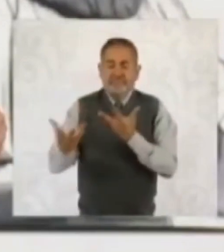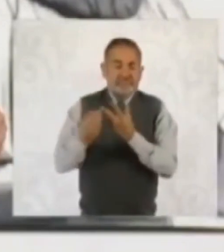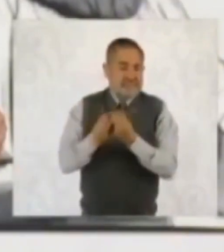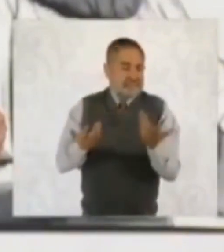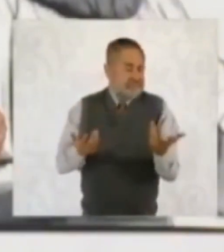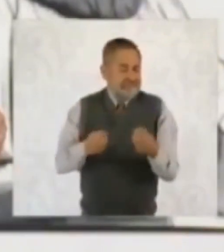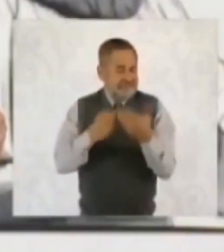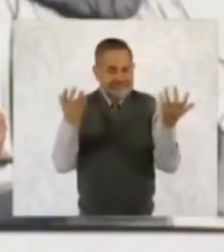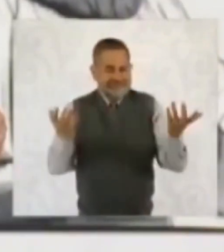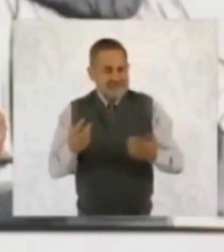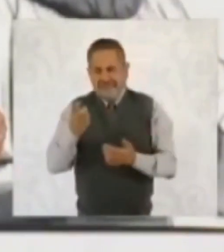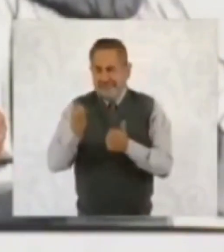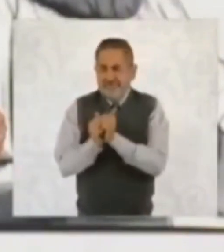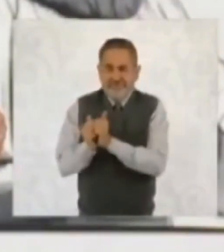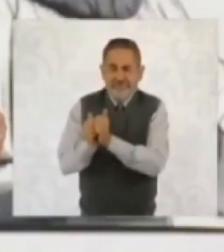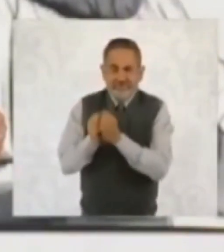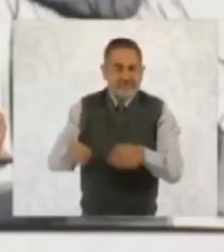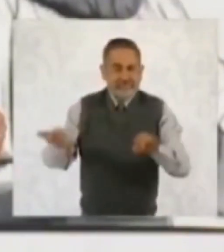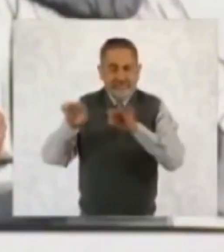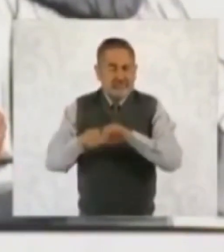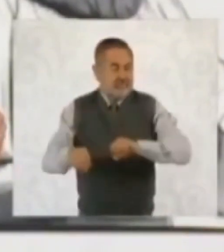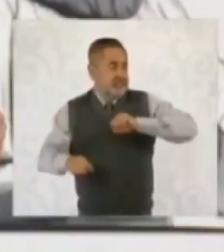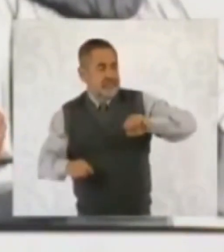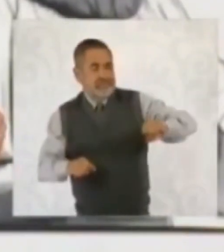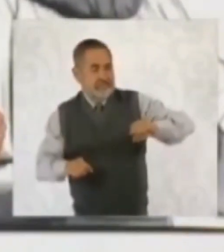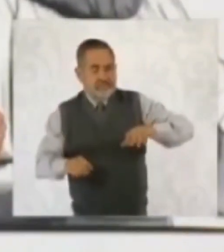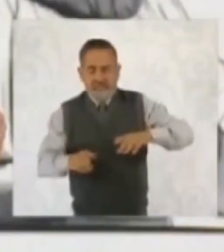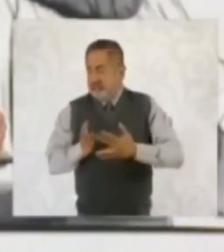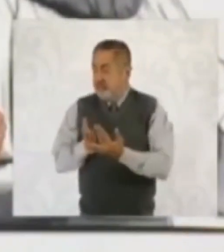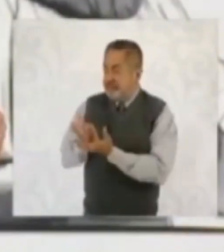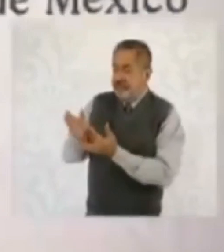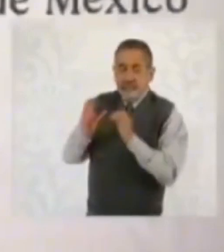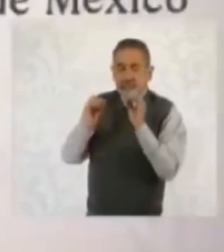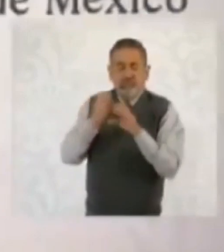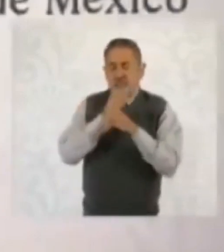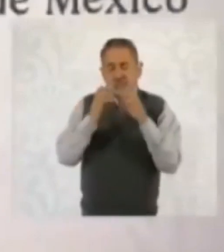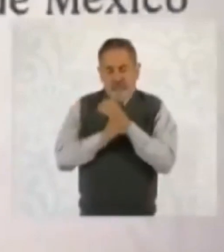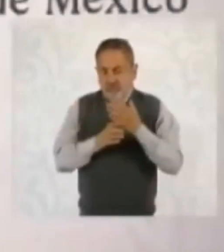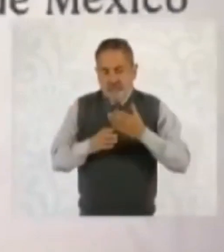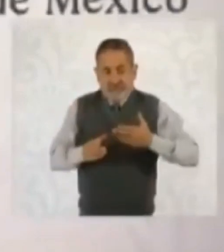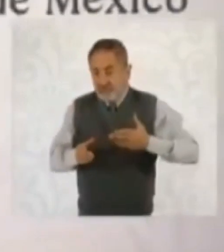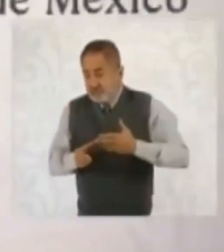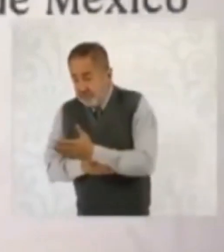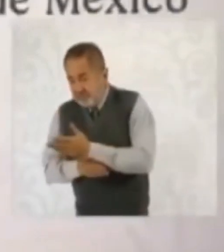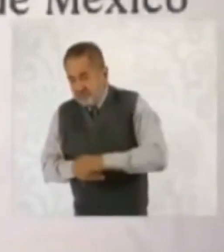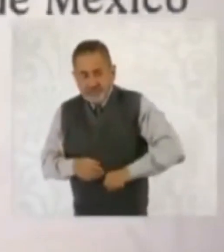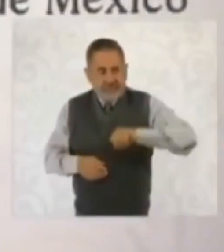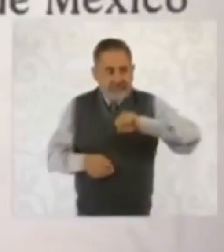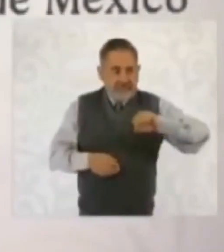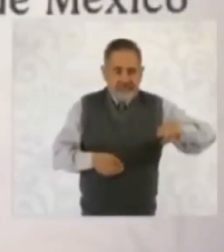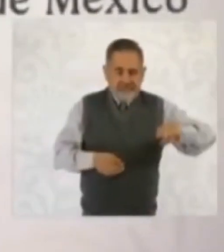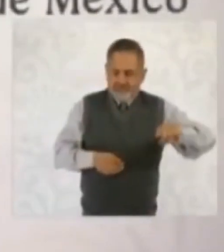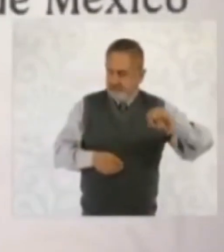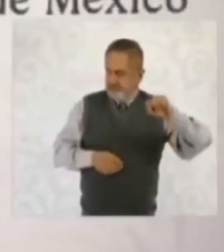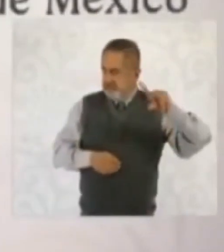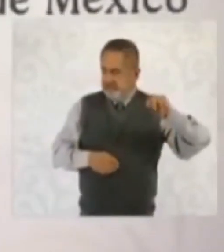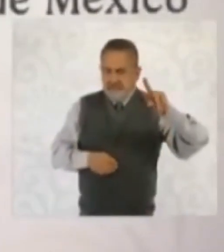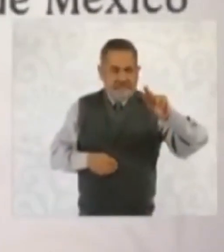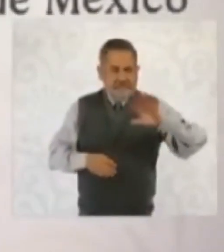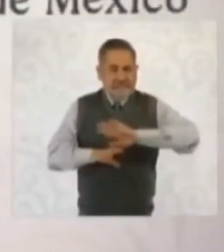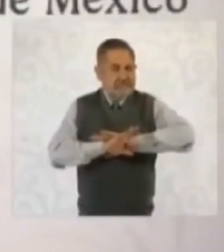no solamente algún injerencismo de algún país extranjero, sino frente a cualquier